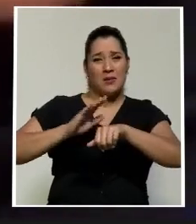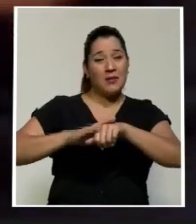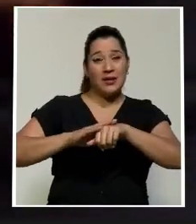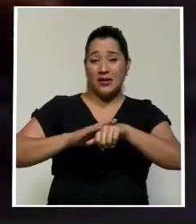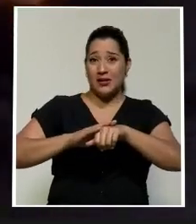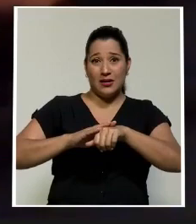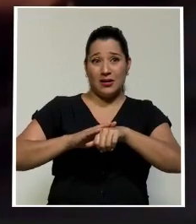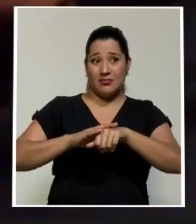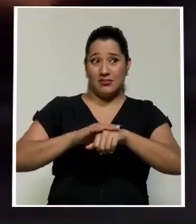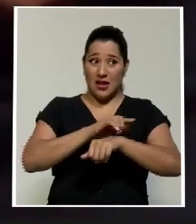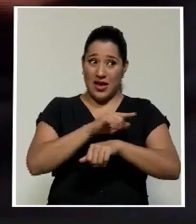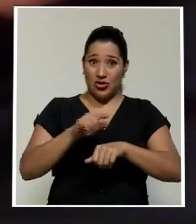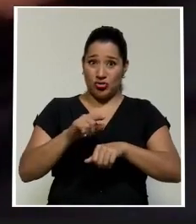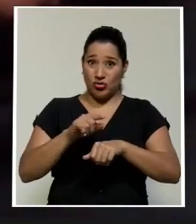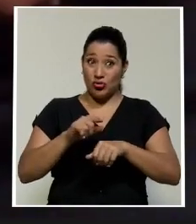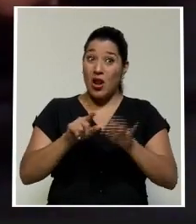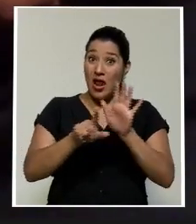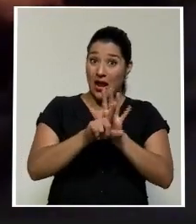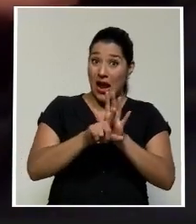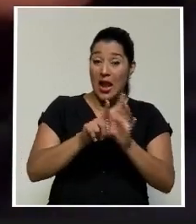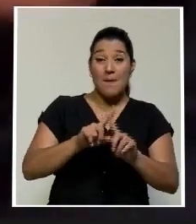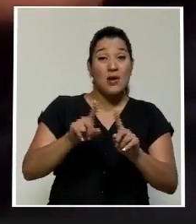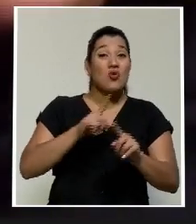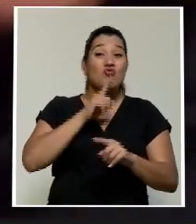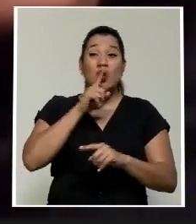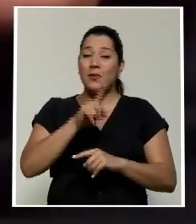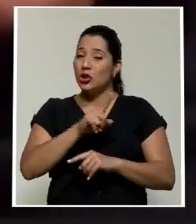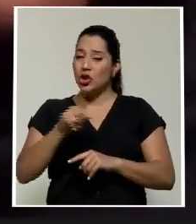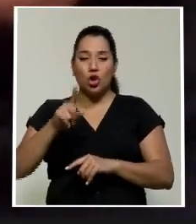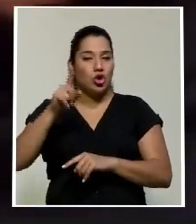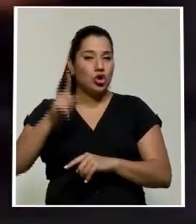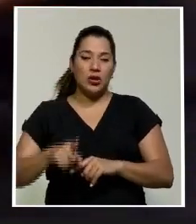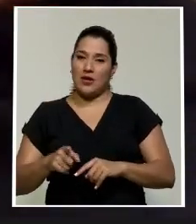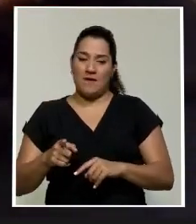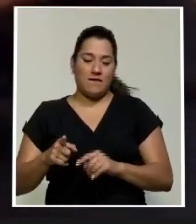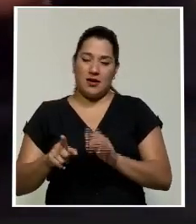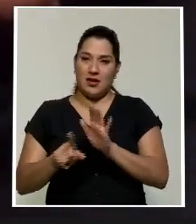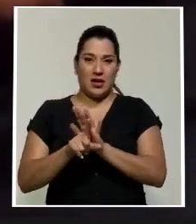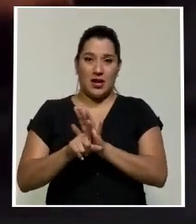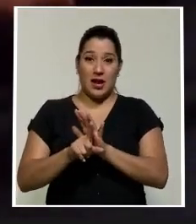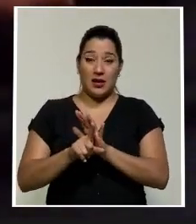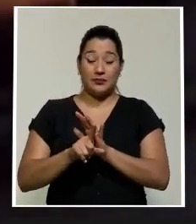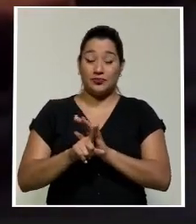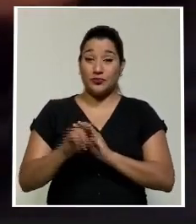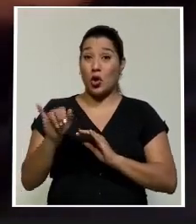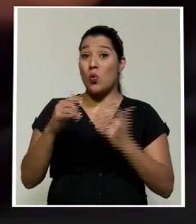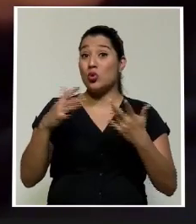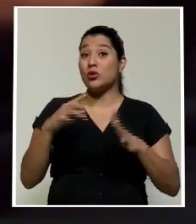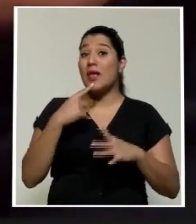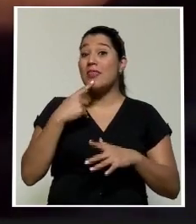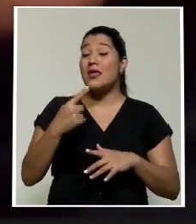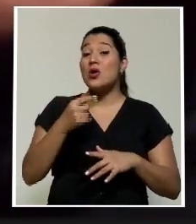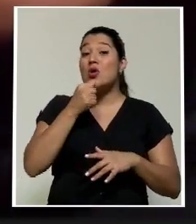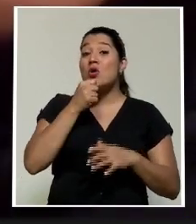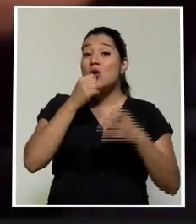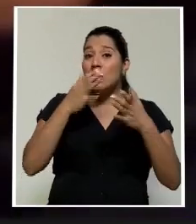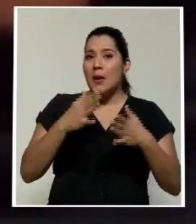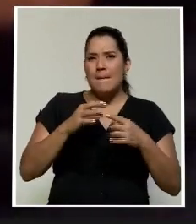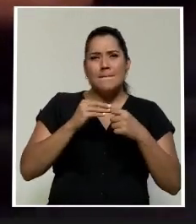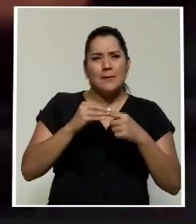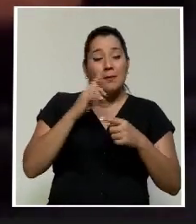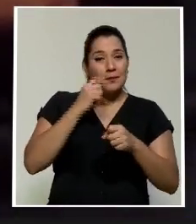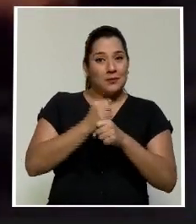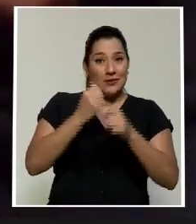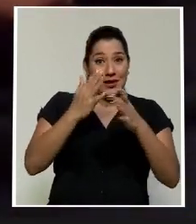legal, pero no debería serlo, como dijo una columnista del País el otro día, no debería hacerlo, sobre todo para funcionarios públicos,